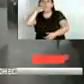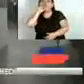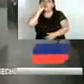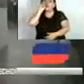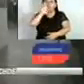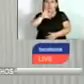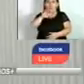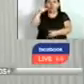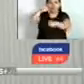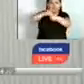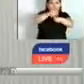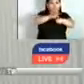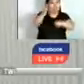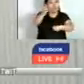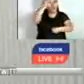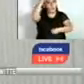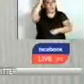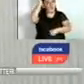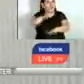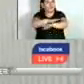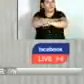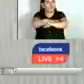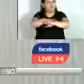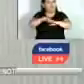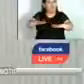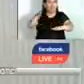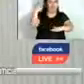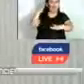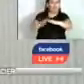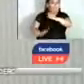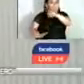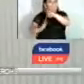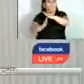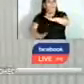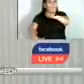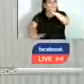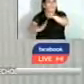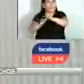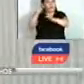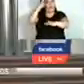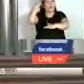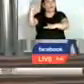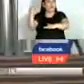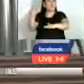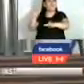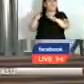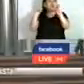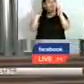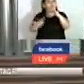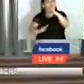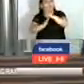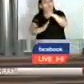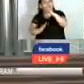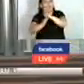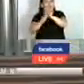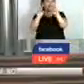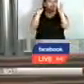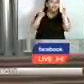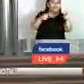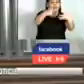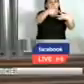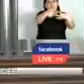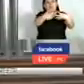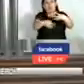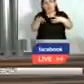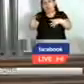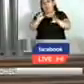victoria en las elecciones legislativas pone fin al estancamiento político que había pues obstaculizado la implementación de políticas y mermado